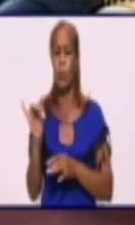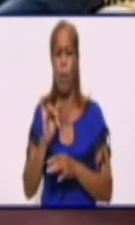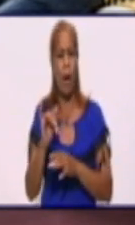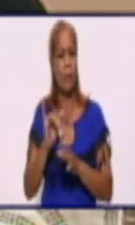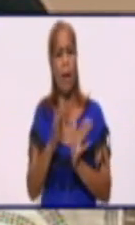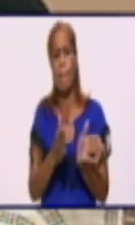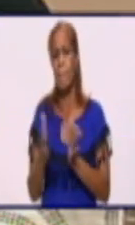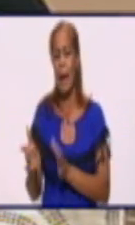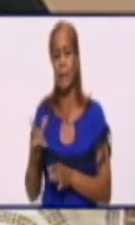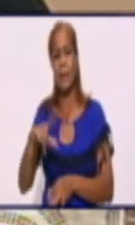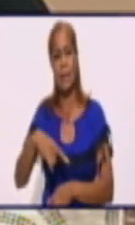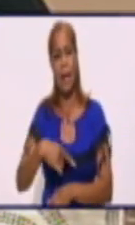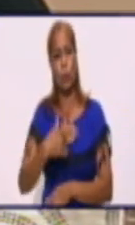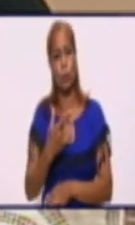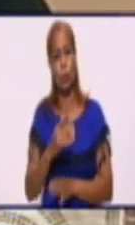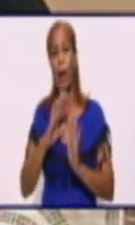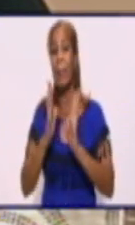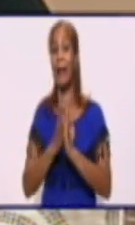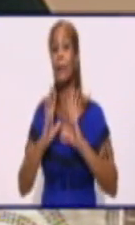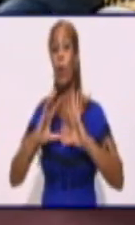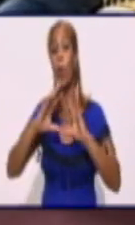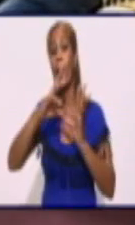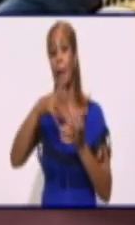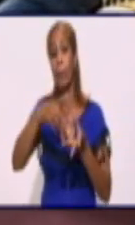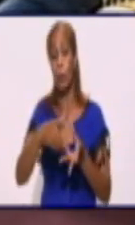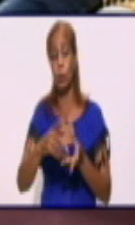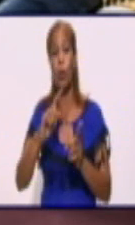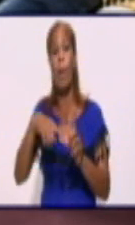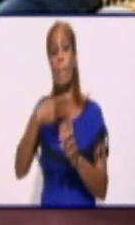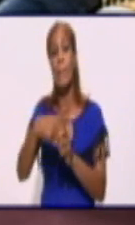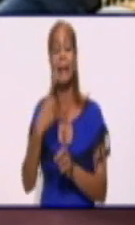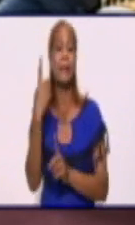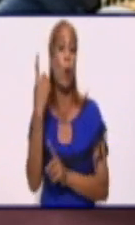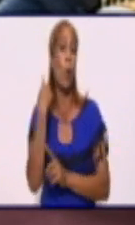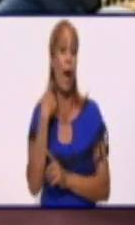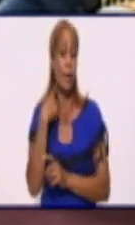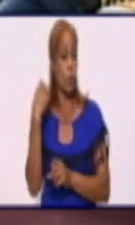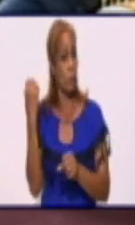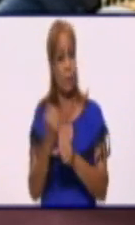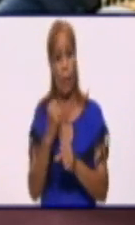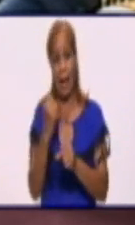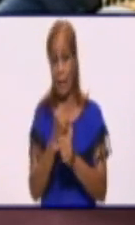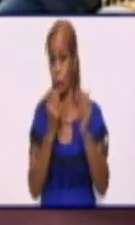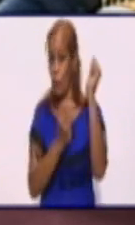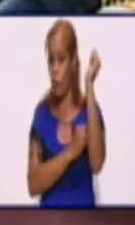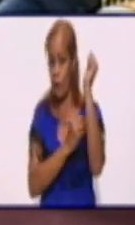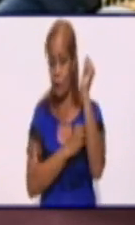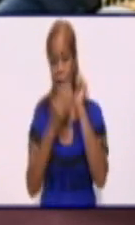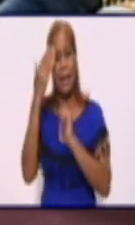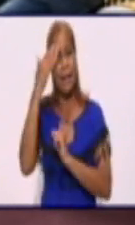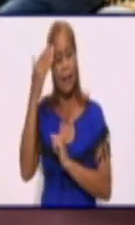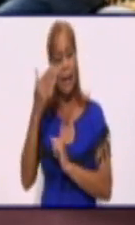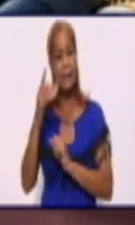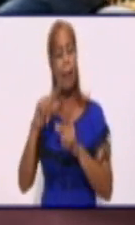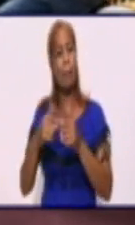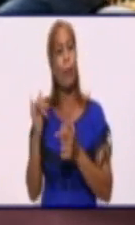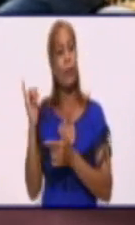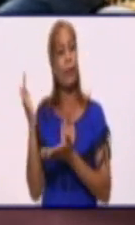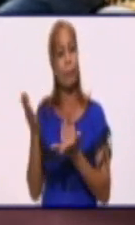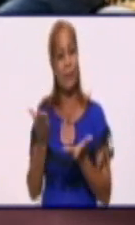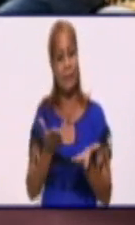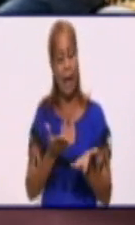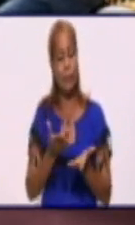Granma para el mundo, que llevamos ya más de un año y ellos han estado trabajando en eso. Nara y Ezequiel, bienvenidos, gracias por haber estado con nosotros.